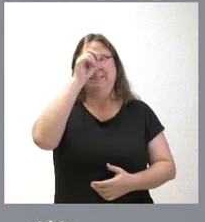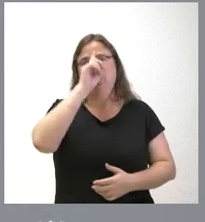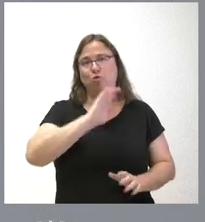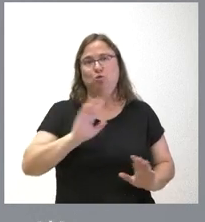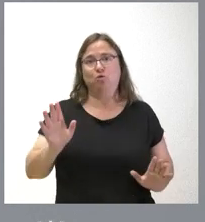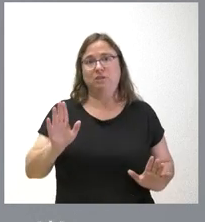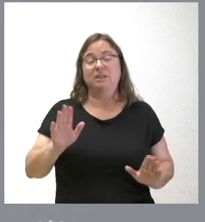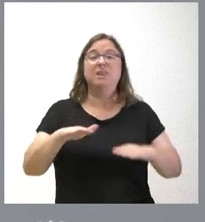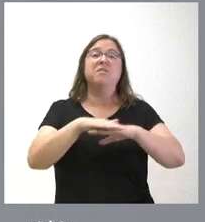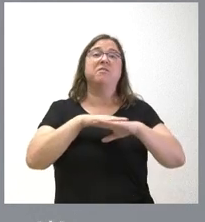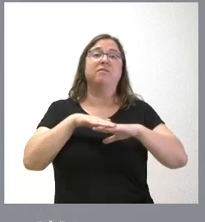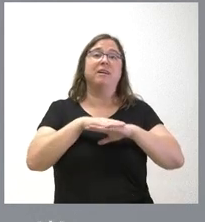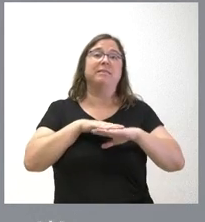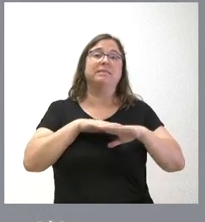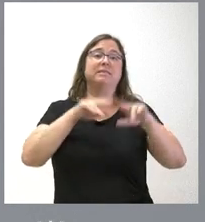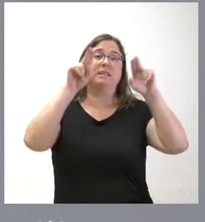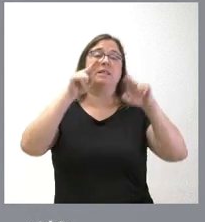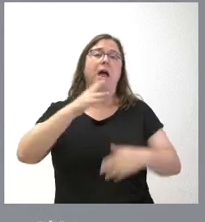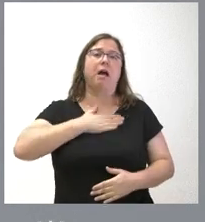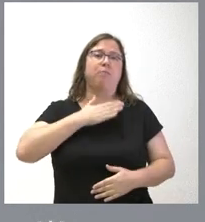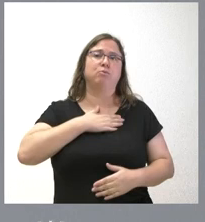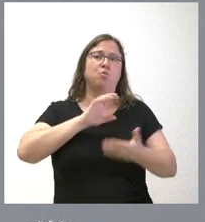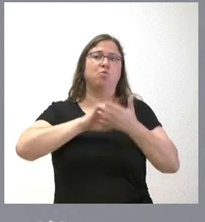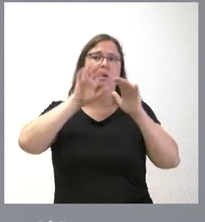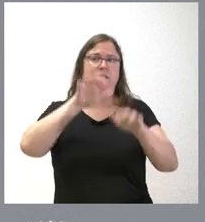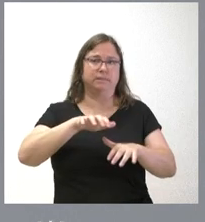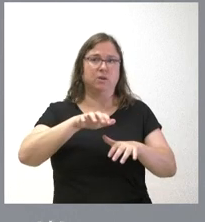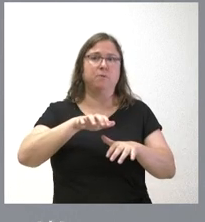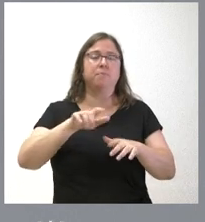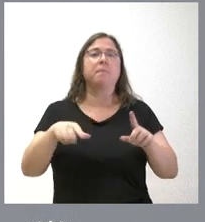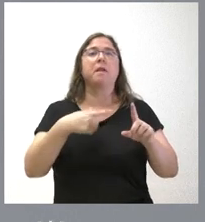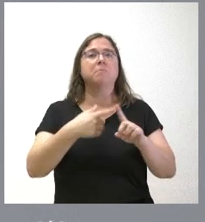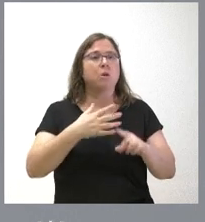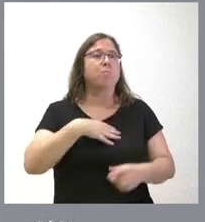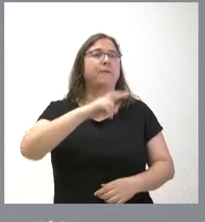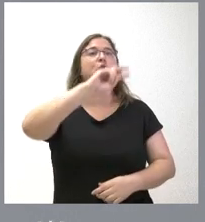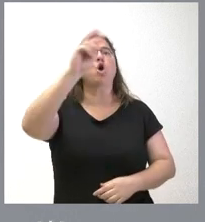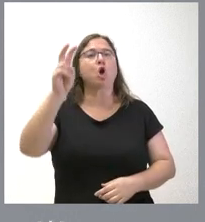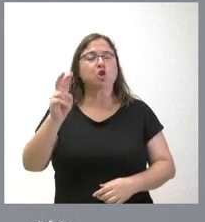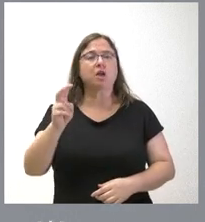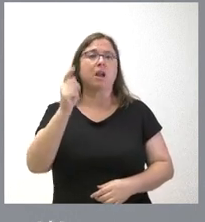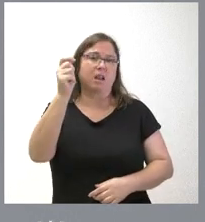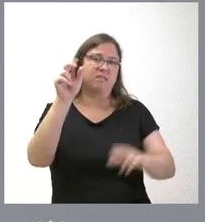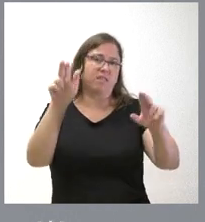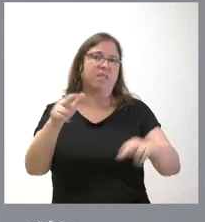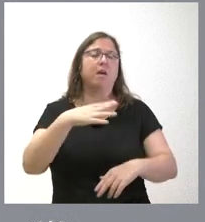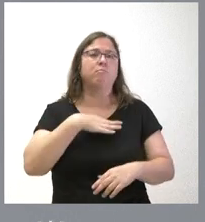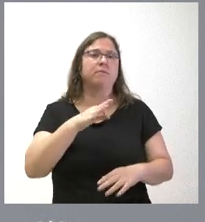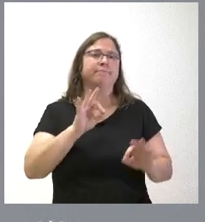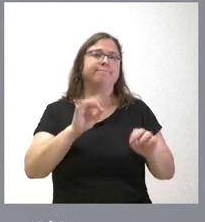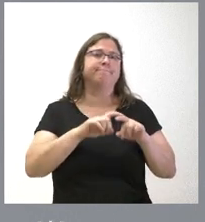digo Son básicamente residencias titularidad de la junta de Castilla y león sin perjuicio de que otra residencias de ámbito